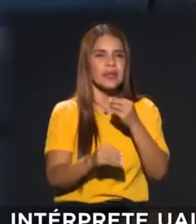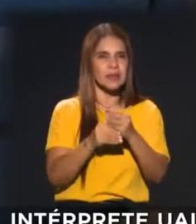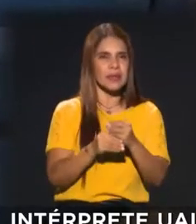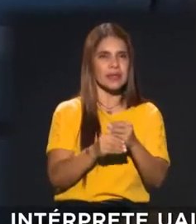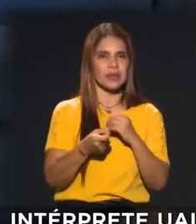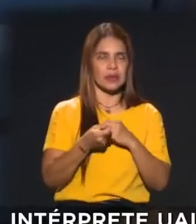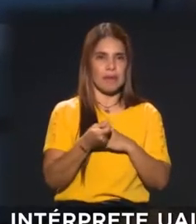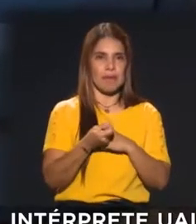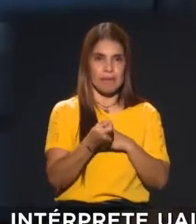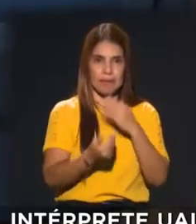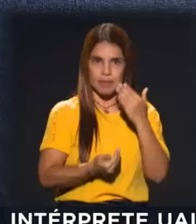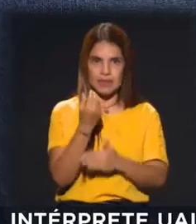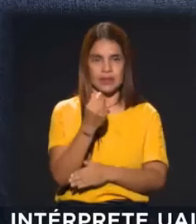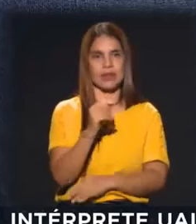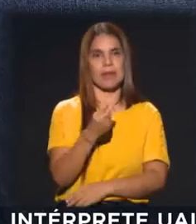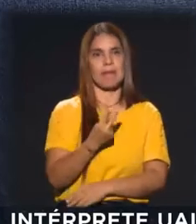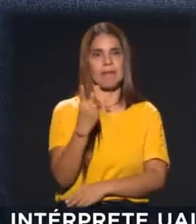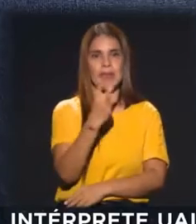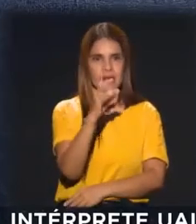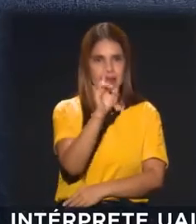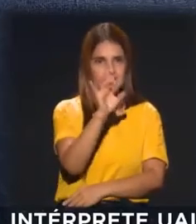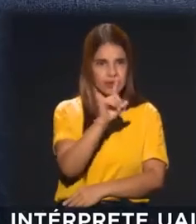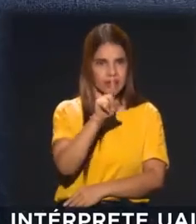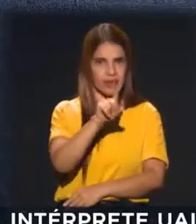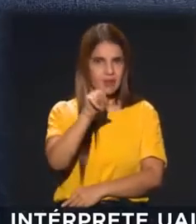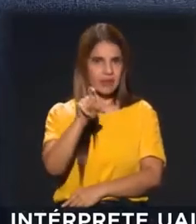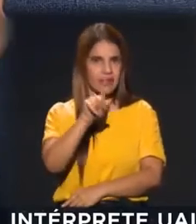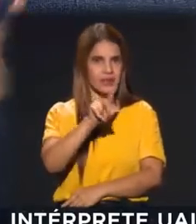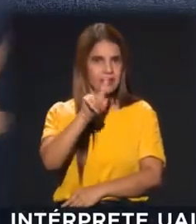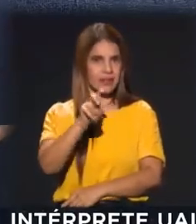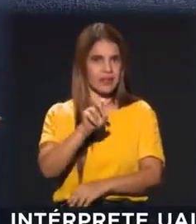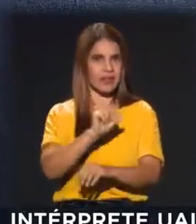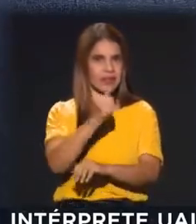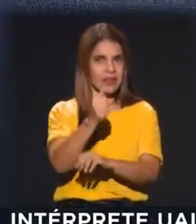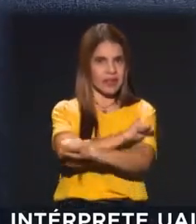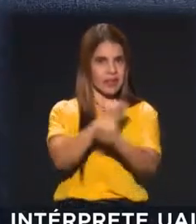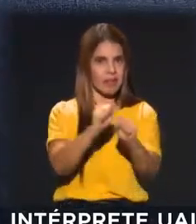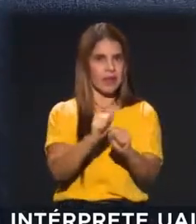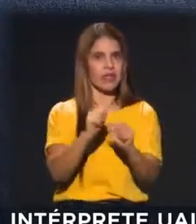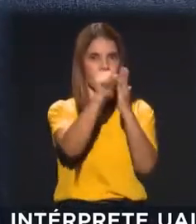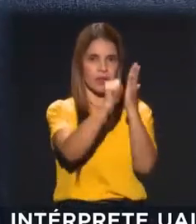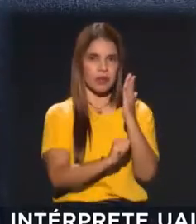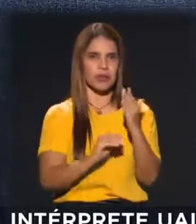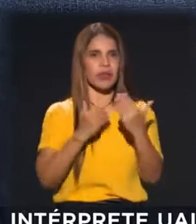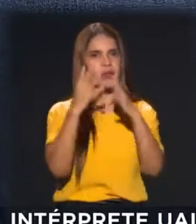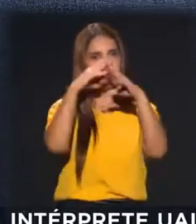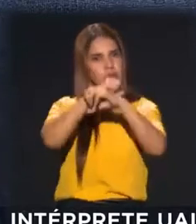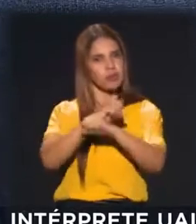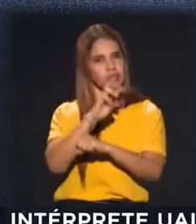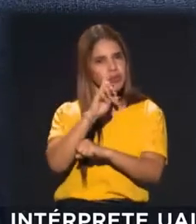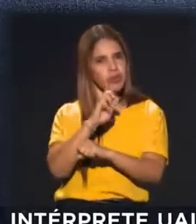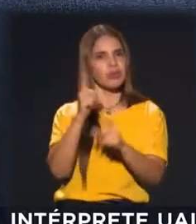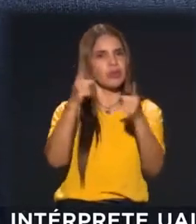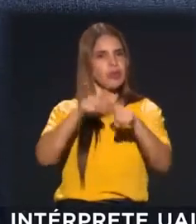a ser este viernes 15, 16 y 17. Vamos a estar desde las 10 de la mañana con programación hasta las 8 de la noche.